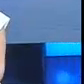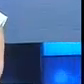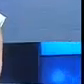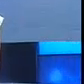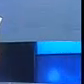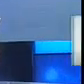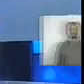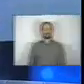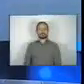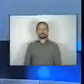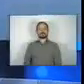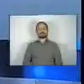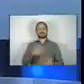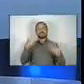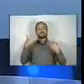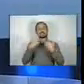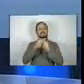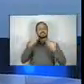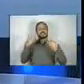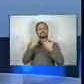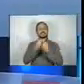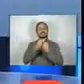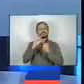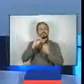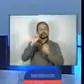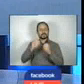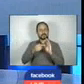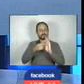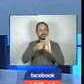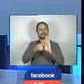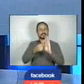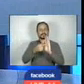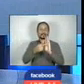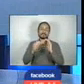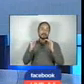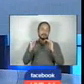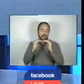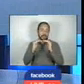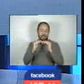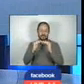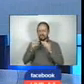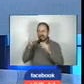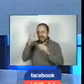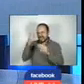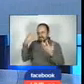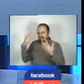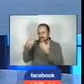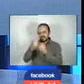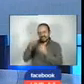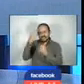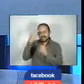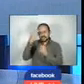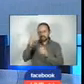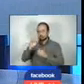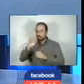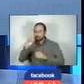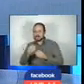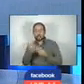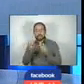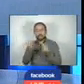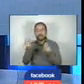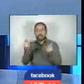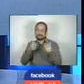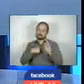las cifras de accidentes de tránsito que se registran en lo que va del año, así como las causas principales de estos percances, según el